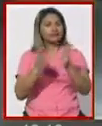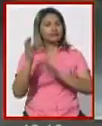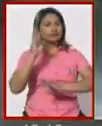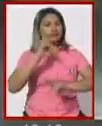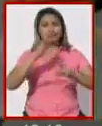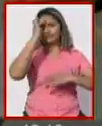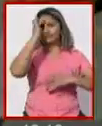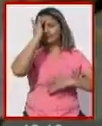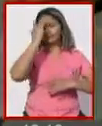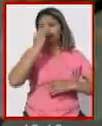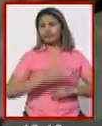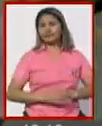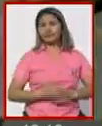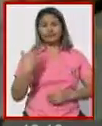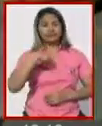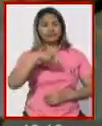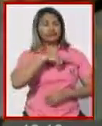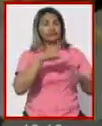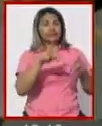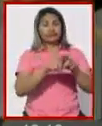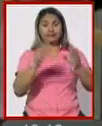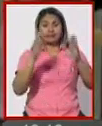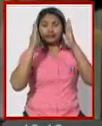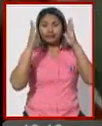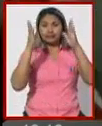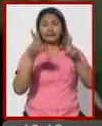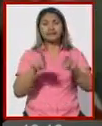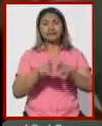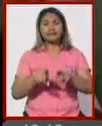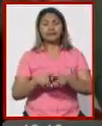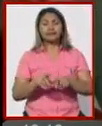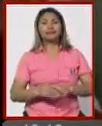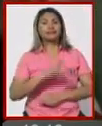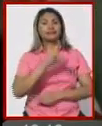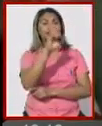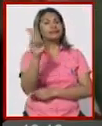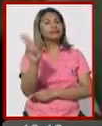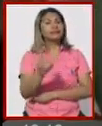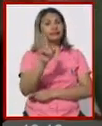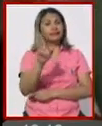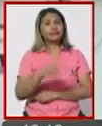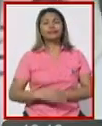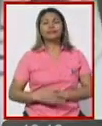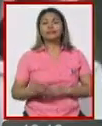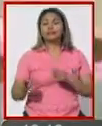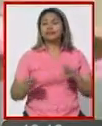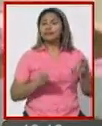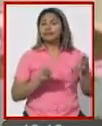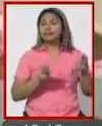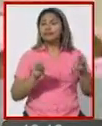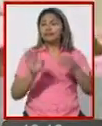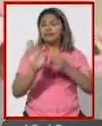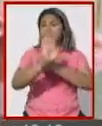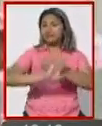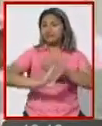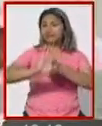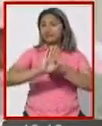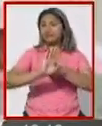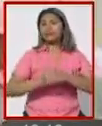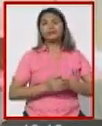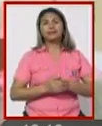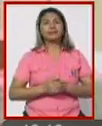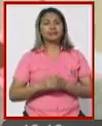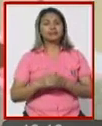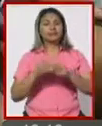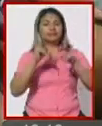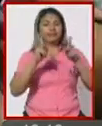estos pacientes. Nosotros estamos también velando por el uso de los medios de bioseguridad en el personal de